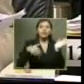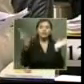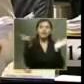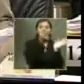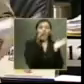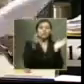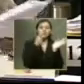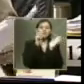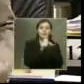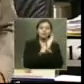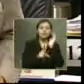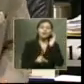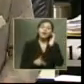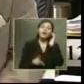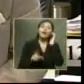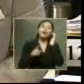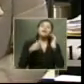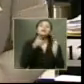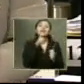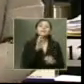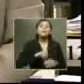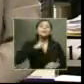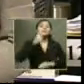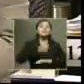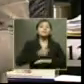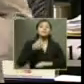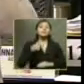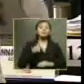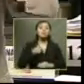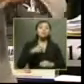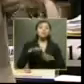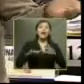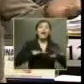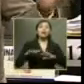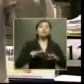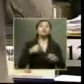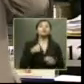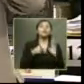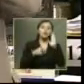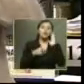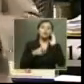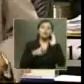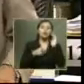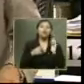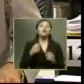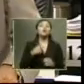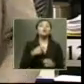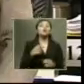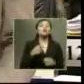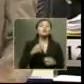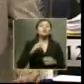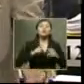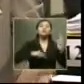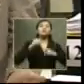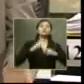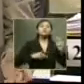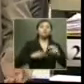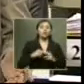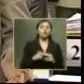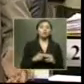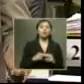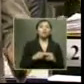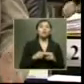si ese acto de corrupción, ese hecho de corrupción comprobada supuestamente, es real o no es